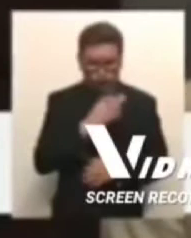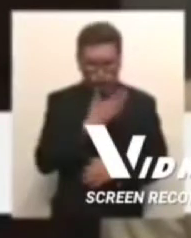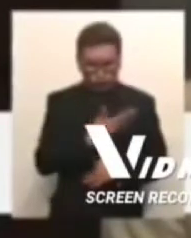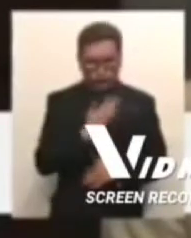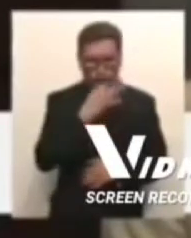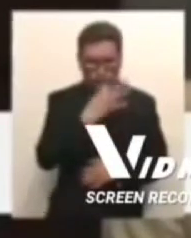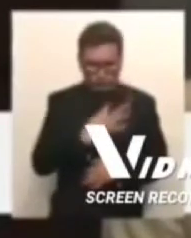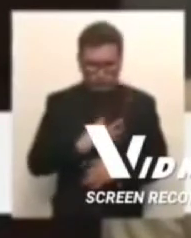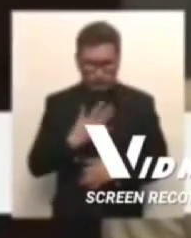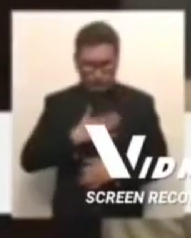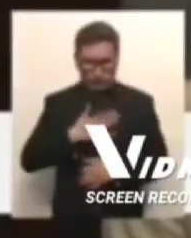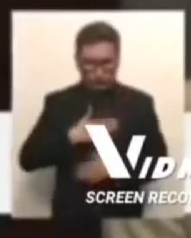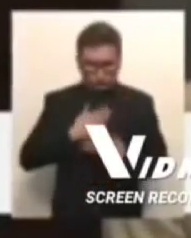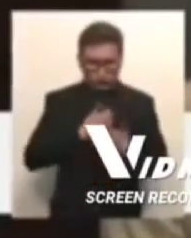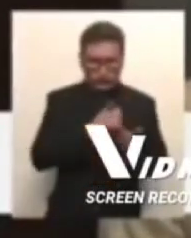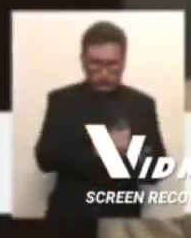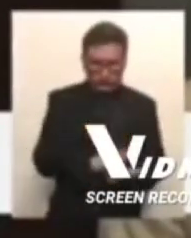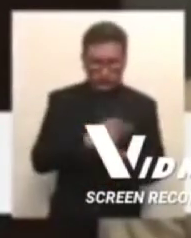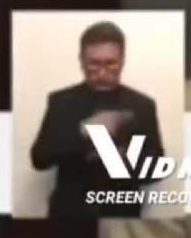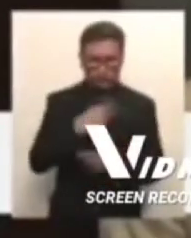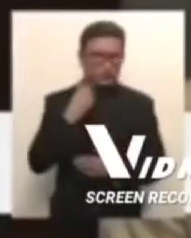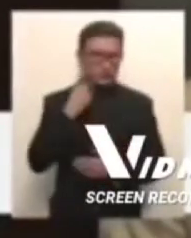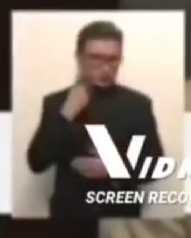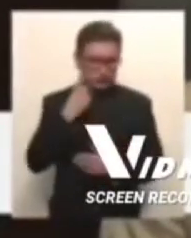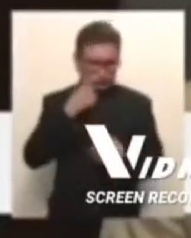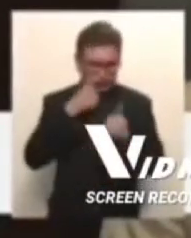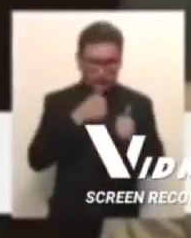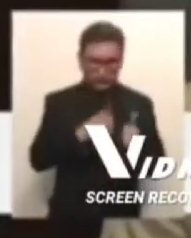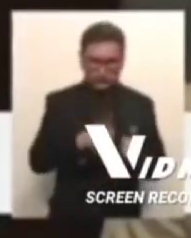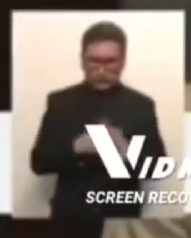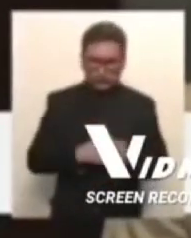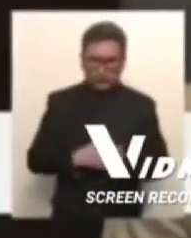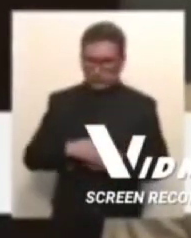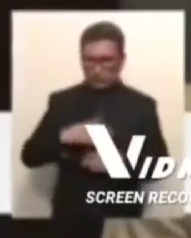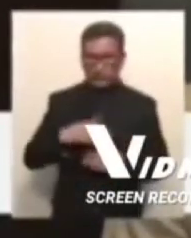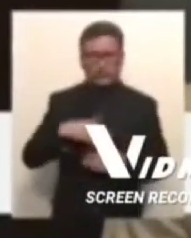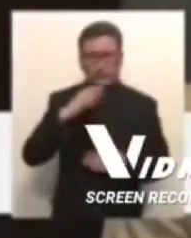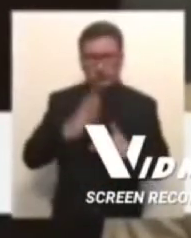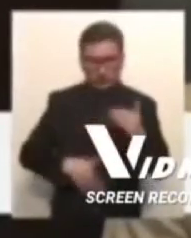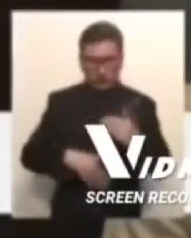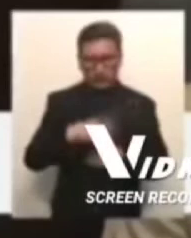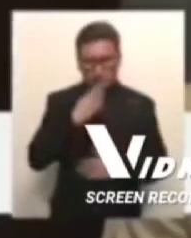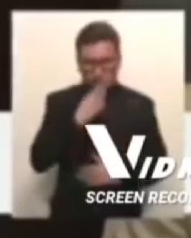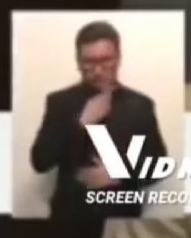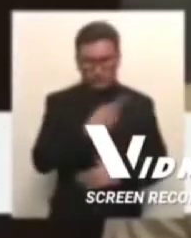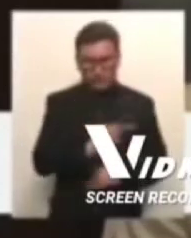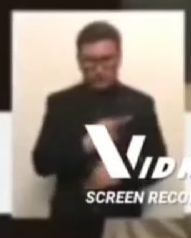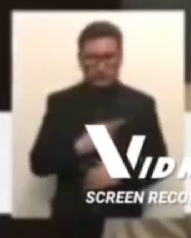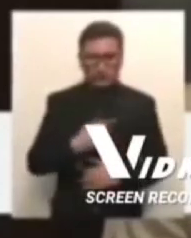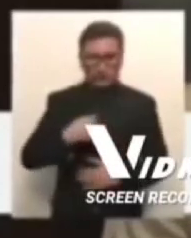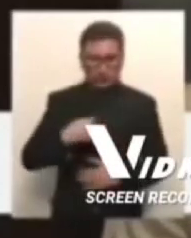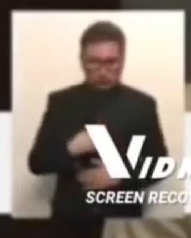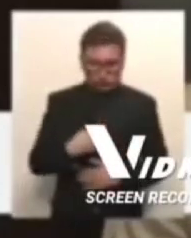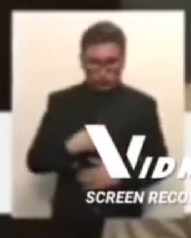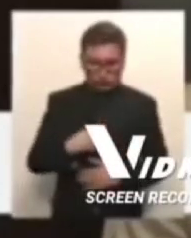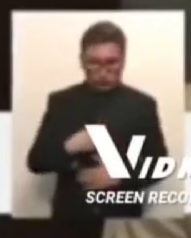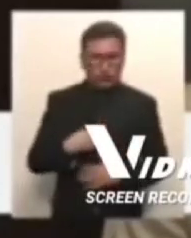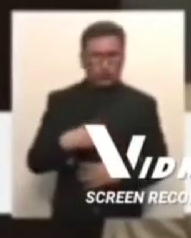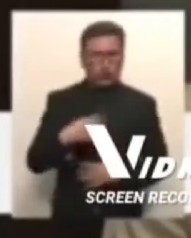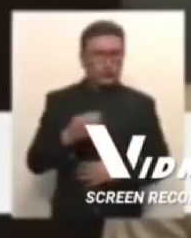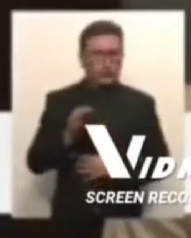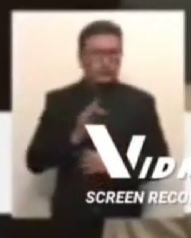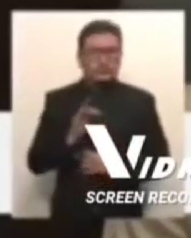me diga para ayudar a que la diputada sea atendida. Finalizo mi comentario diciendo que si yo